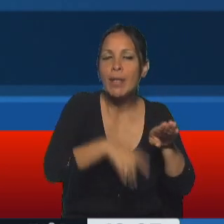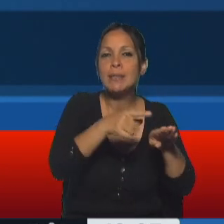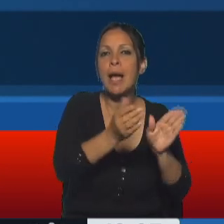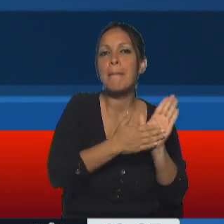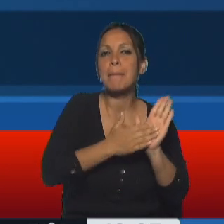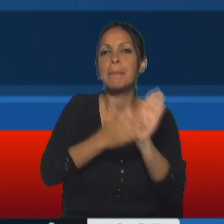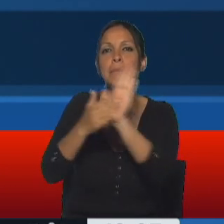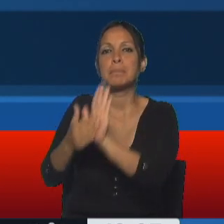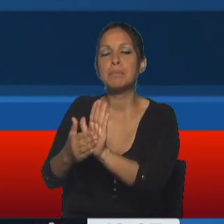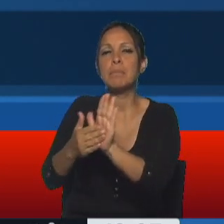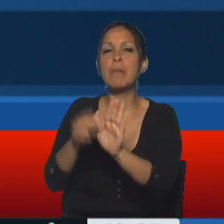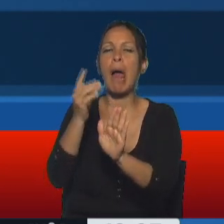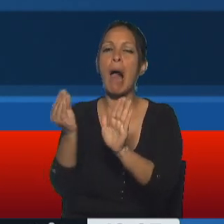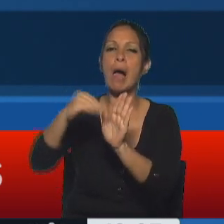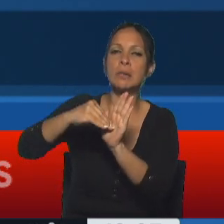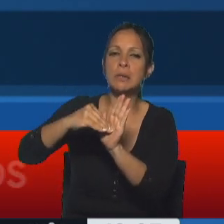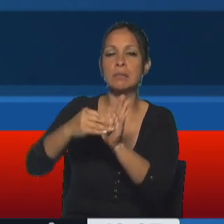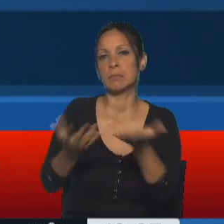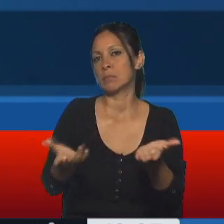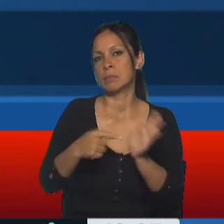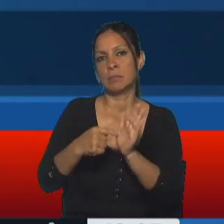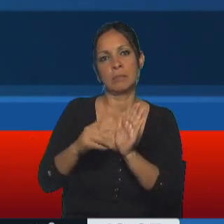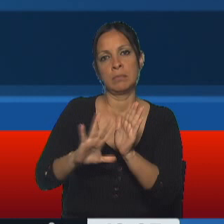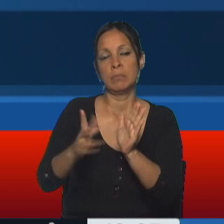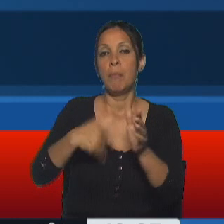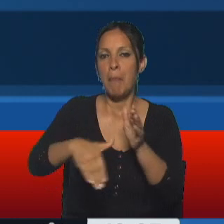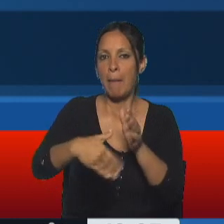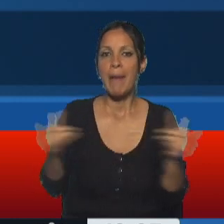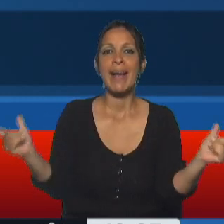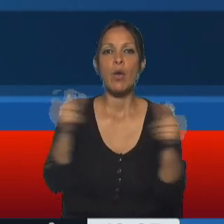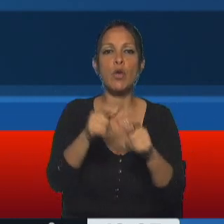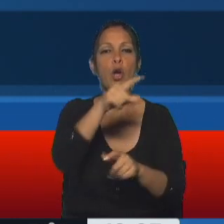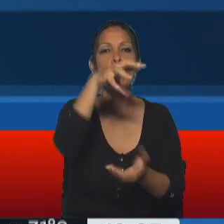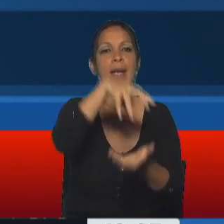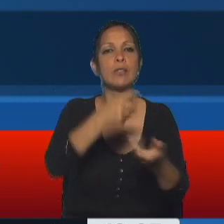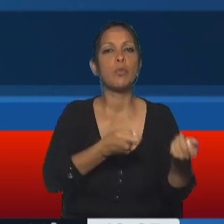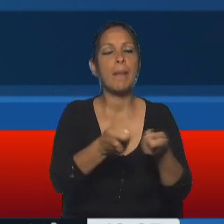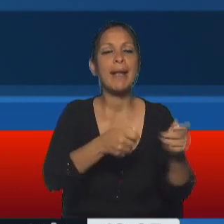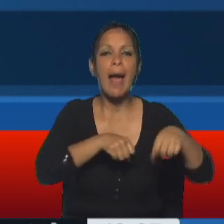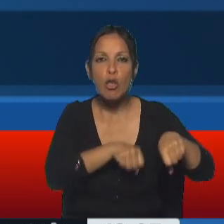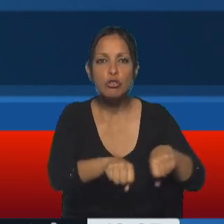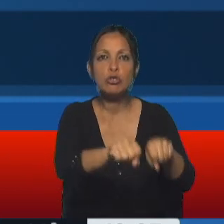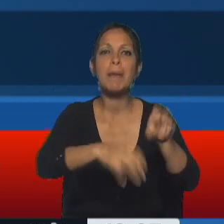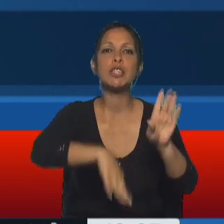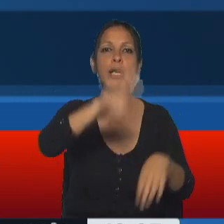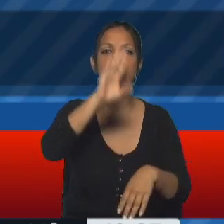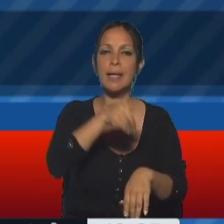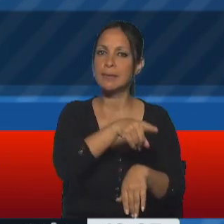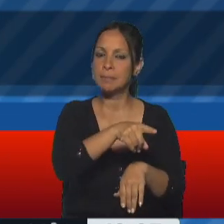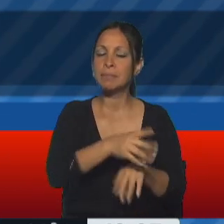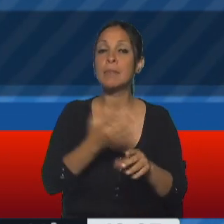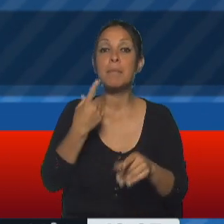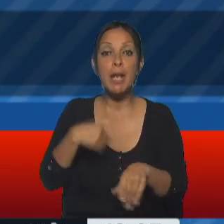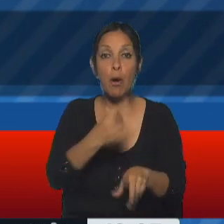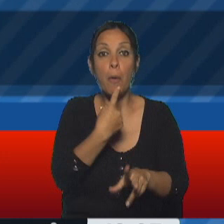boletas del mayorista por encima del precio, por eso estamos teniendo esta semana una reunión con los mayoristas, pero si vos me preguntás, el inicio del plan,